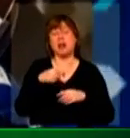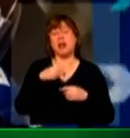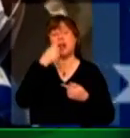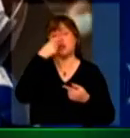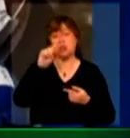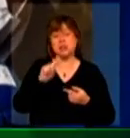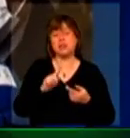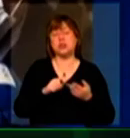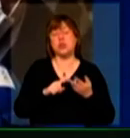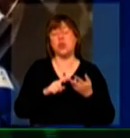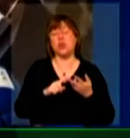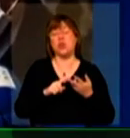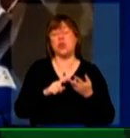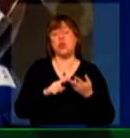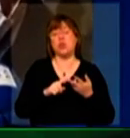indonesios,